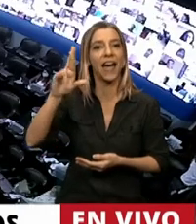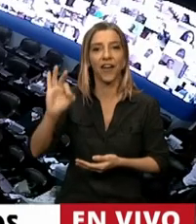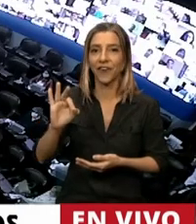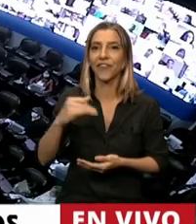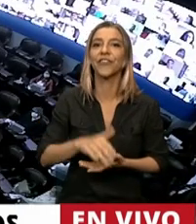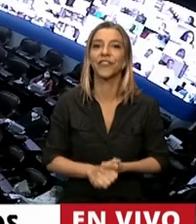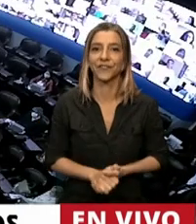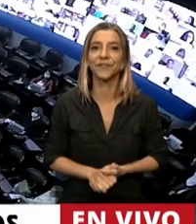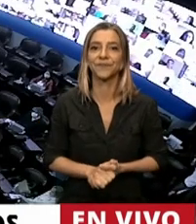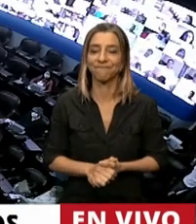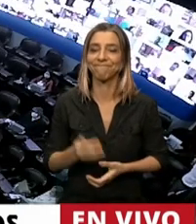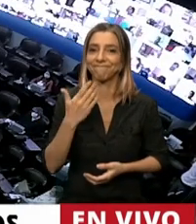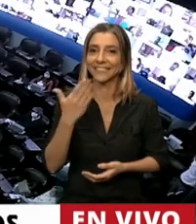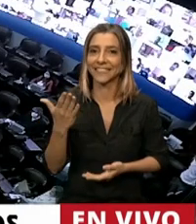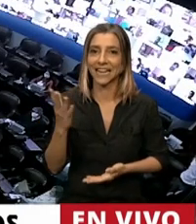Gracias, diputado.